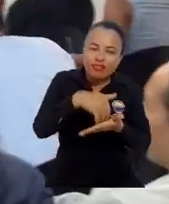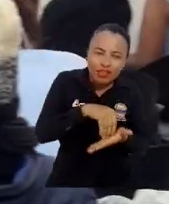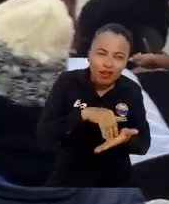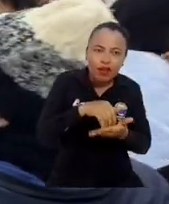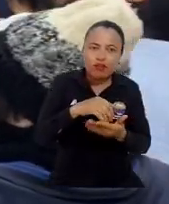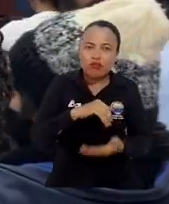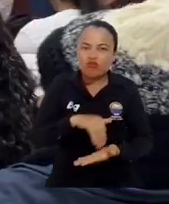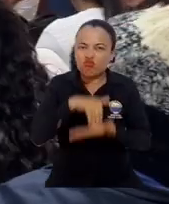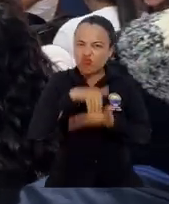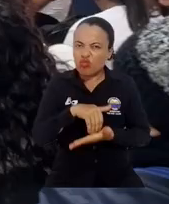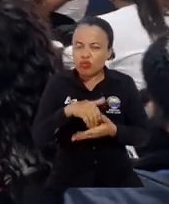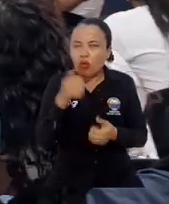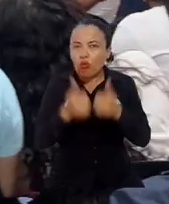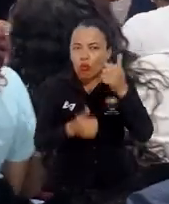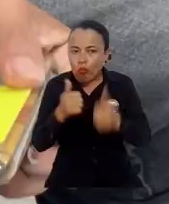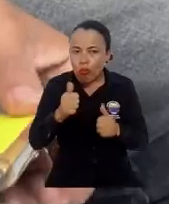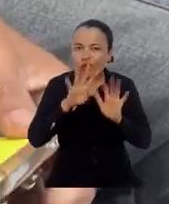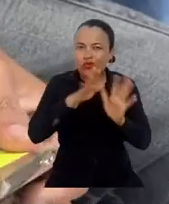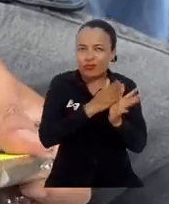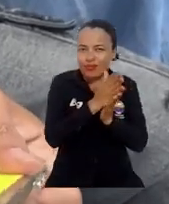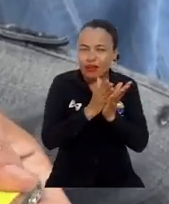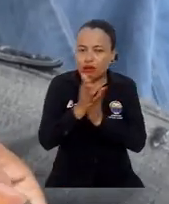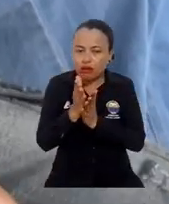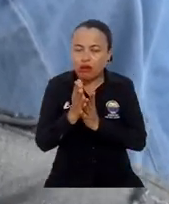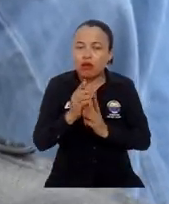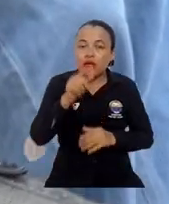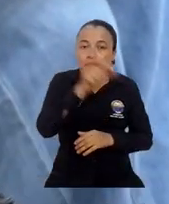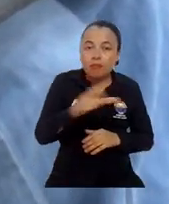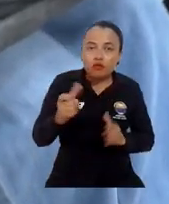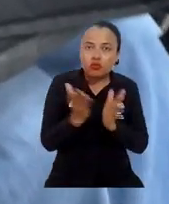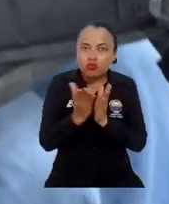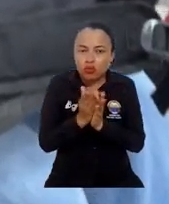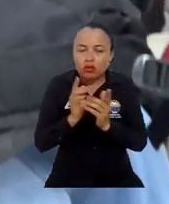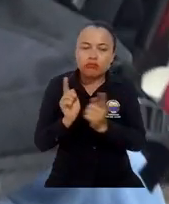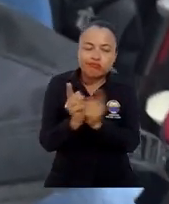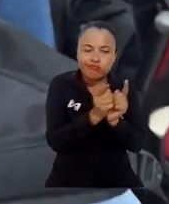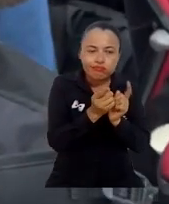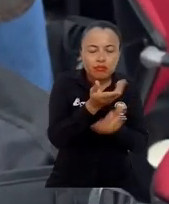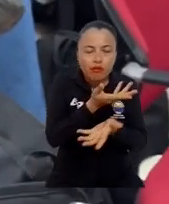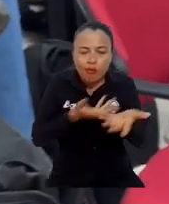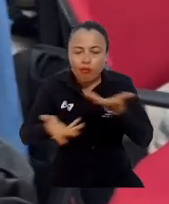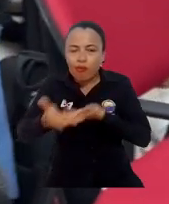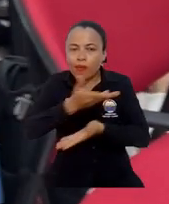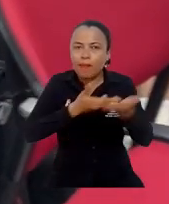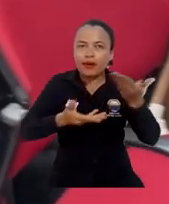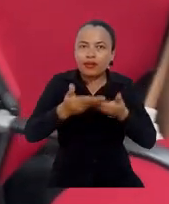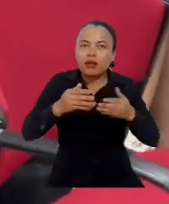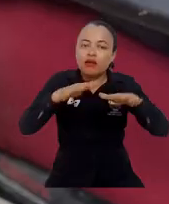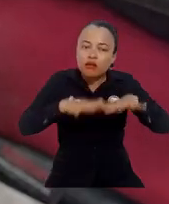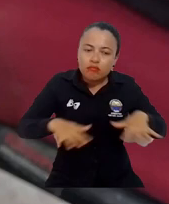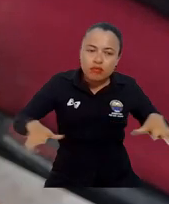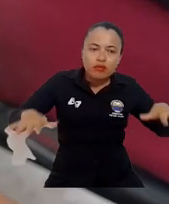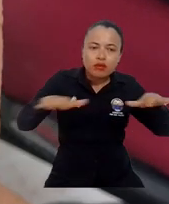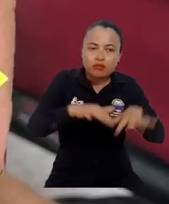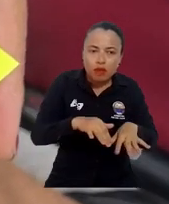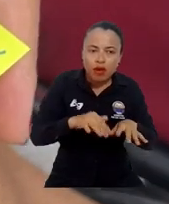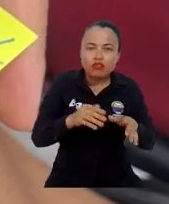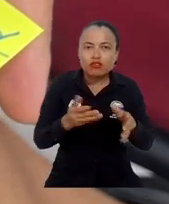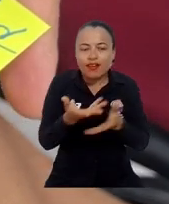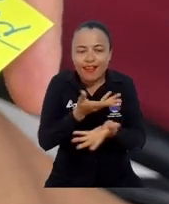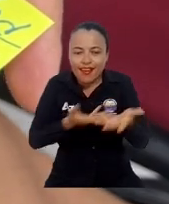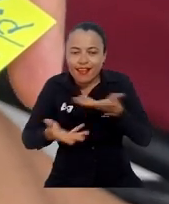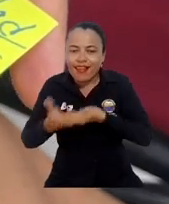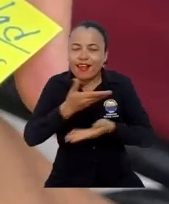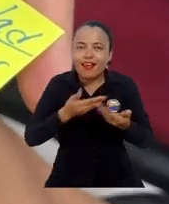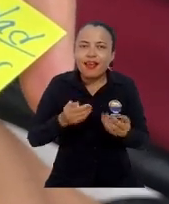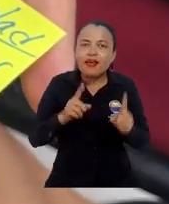y fortalezas del programa, que los estudiantes se puedan encontrar y compartir no solamente un espacio